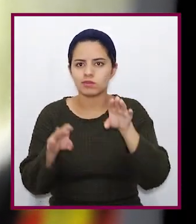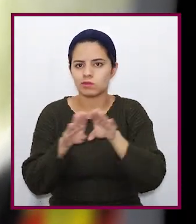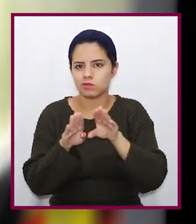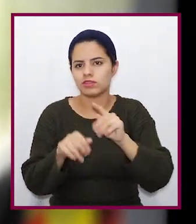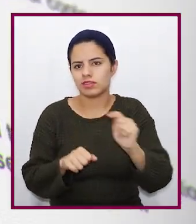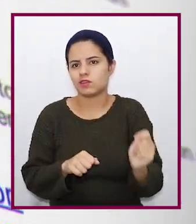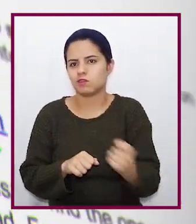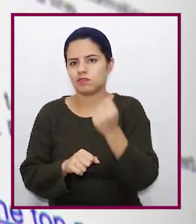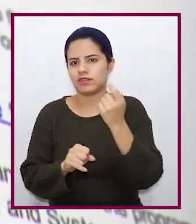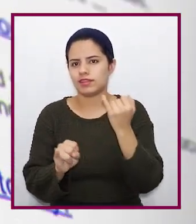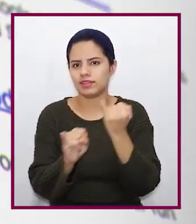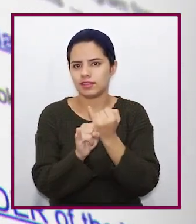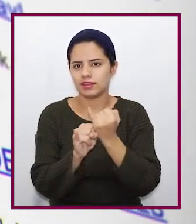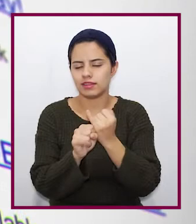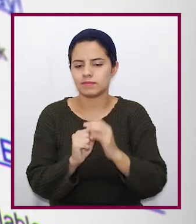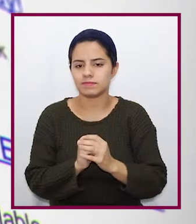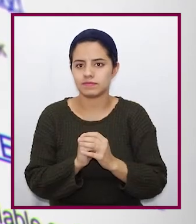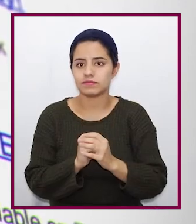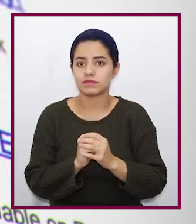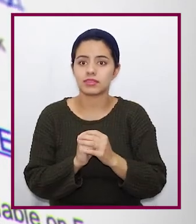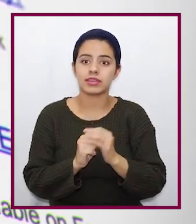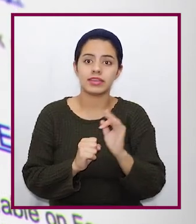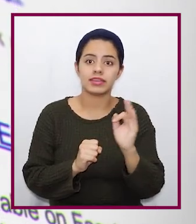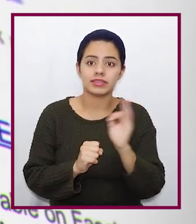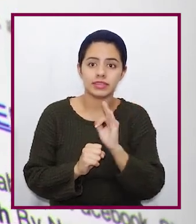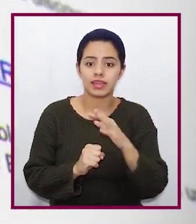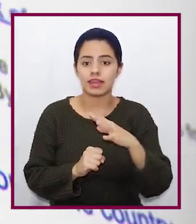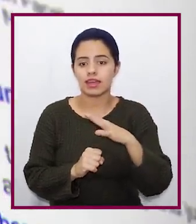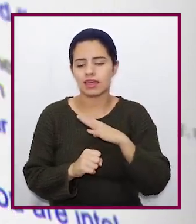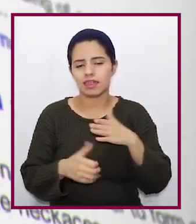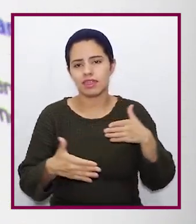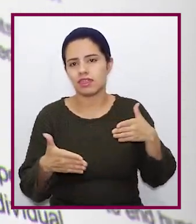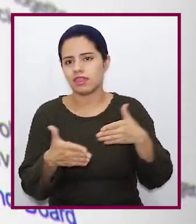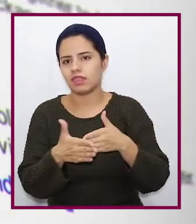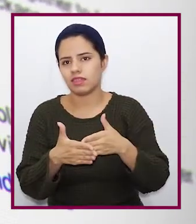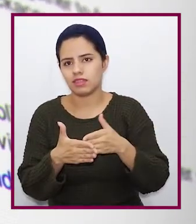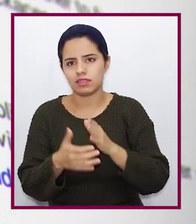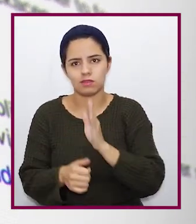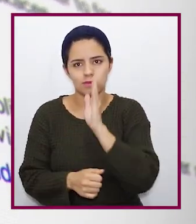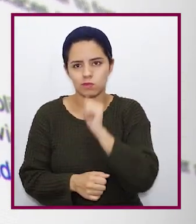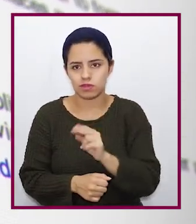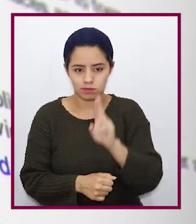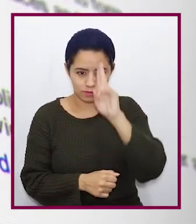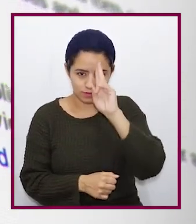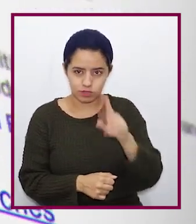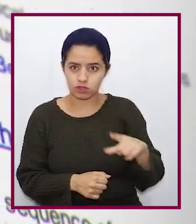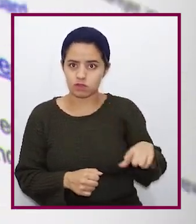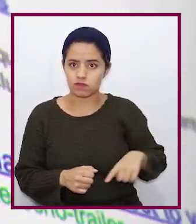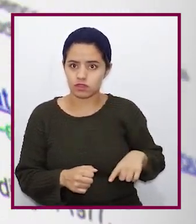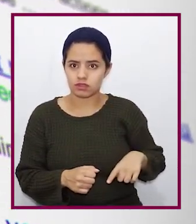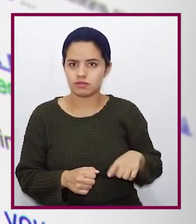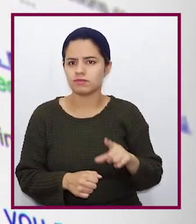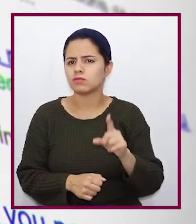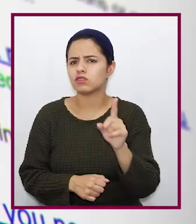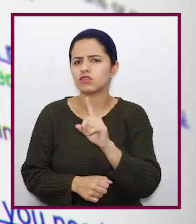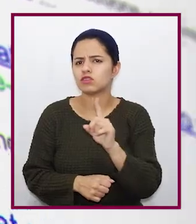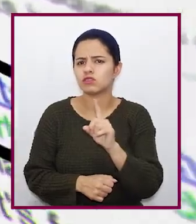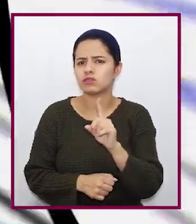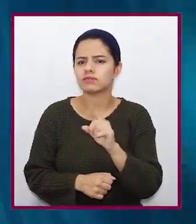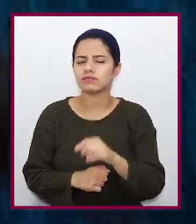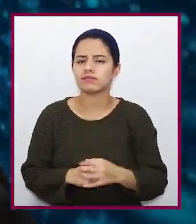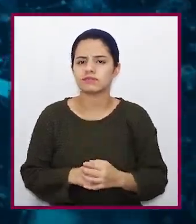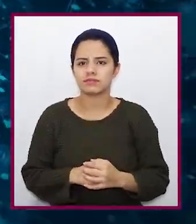tecnología digital, sin tener que lidiar con restricciones por parte de su gobierno o de otras